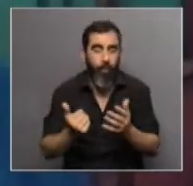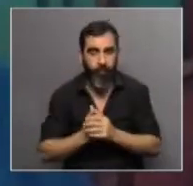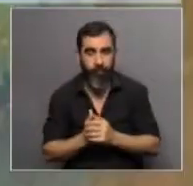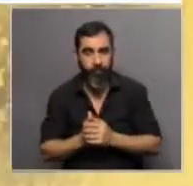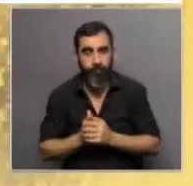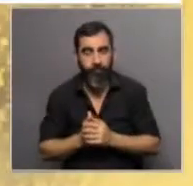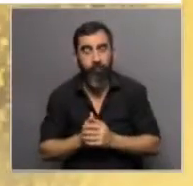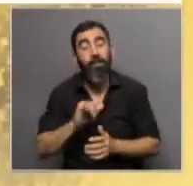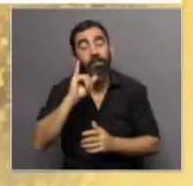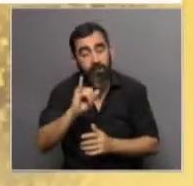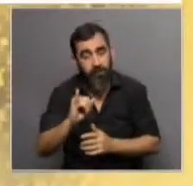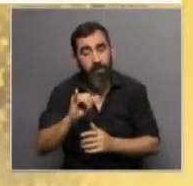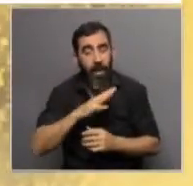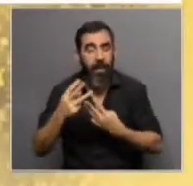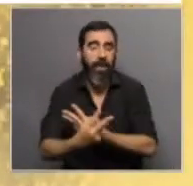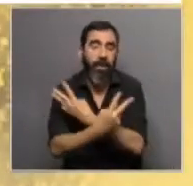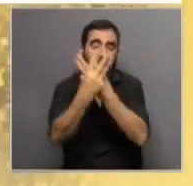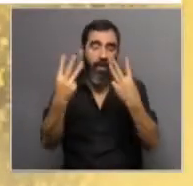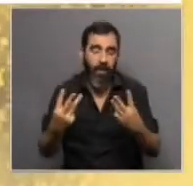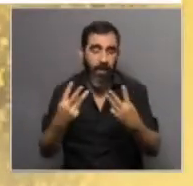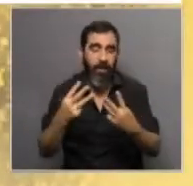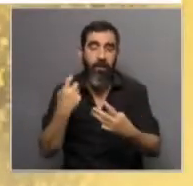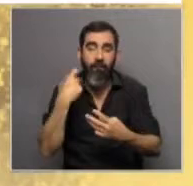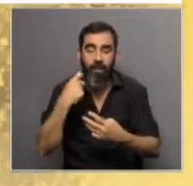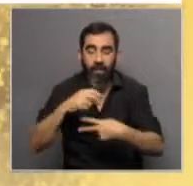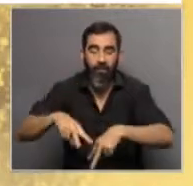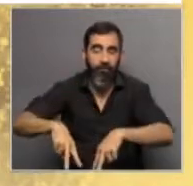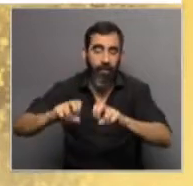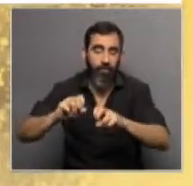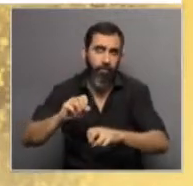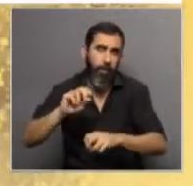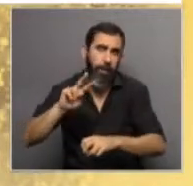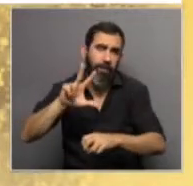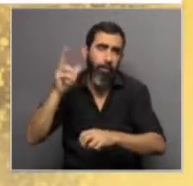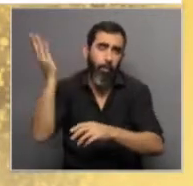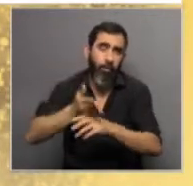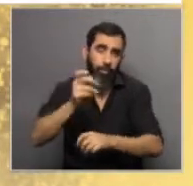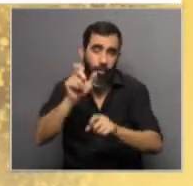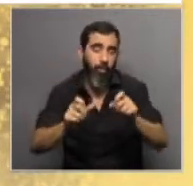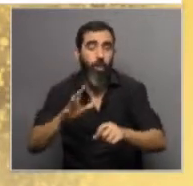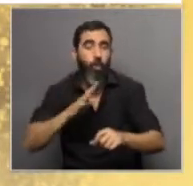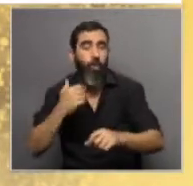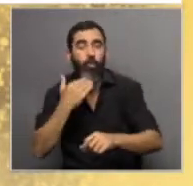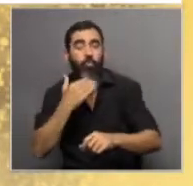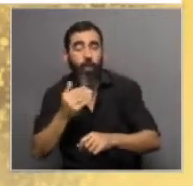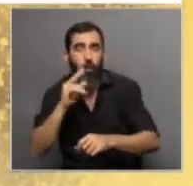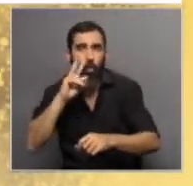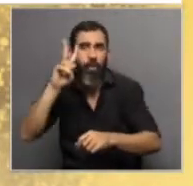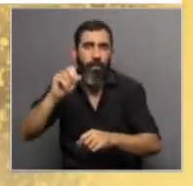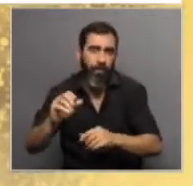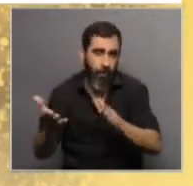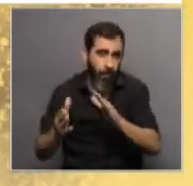Concretamente tenemos un déficit general de cánceres registrados del orden del 23% al final del 2020,